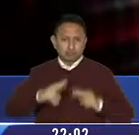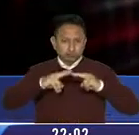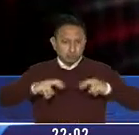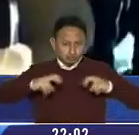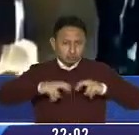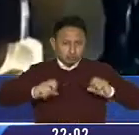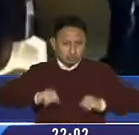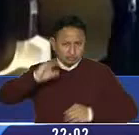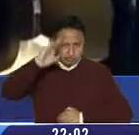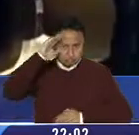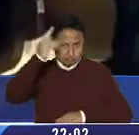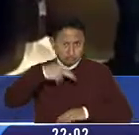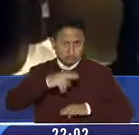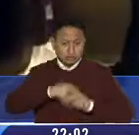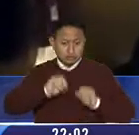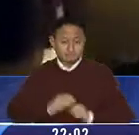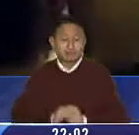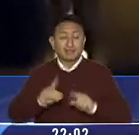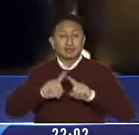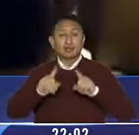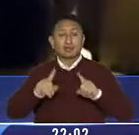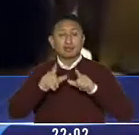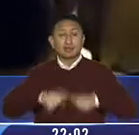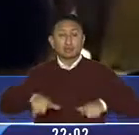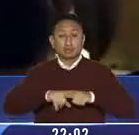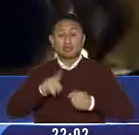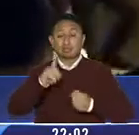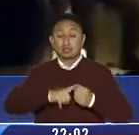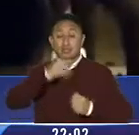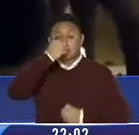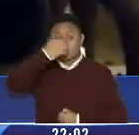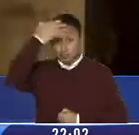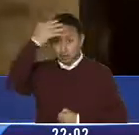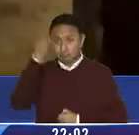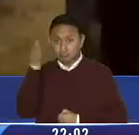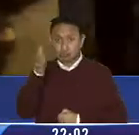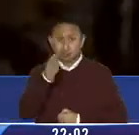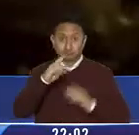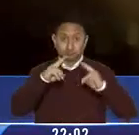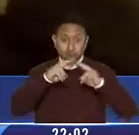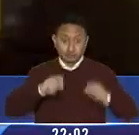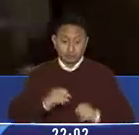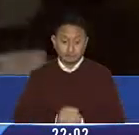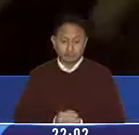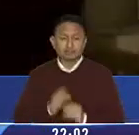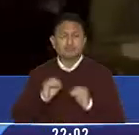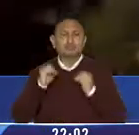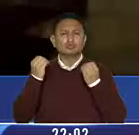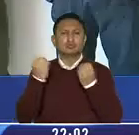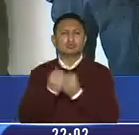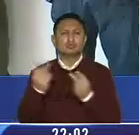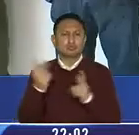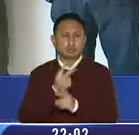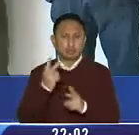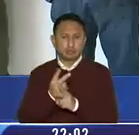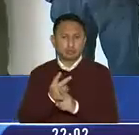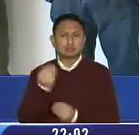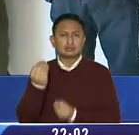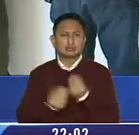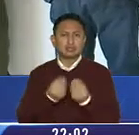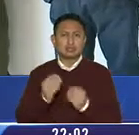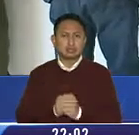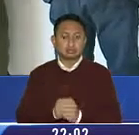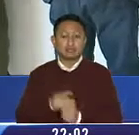Policía Nacional efectuar varios allanamientos en las ciudades de Quito y Santo Domingo de los Áchidas para desarticular una organización delictiva que presuntamente